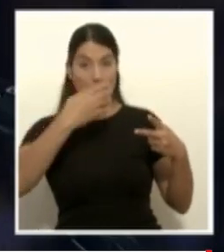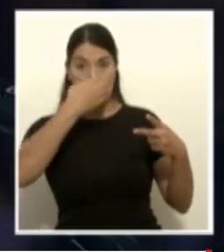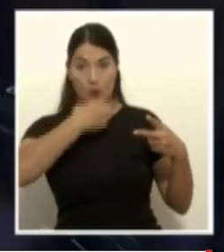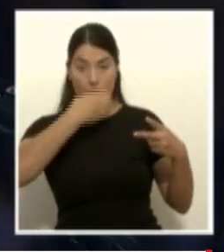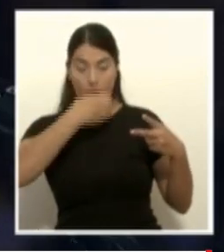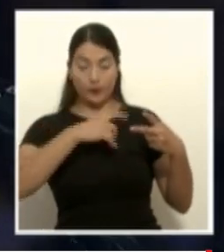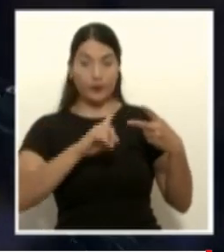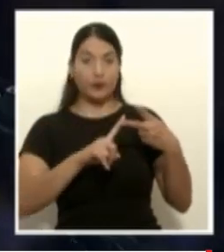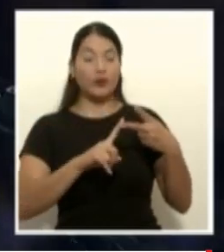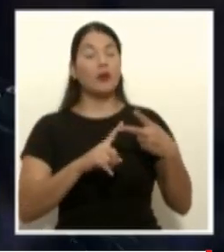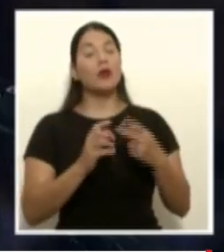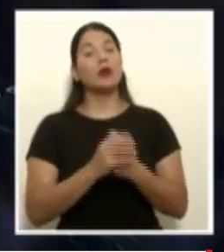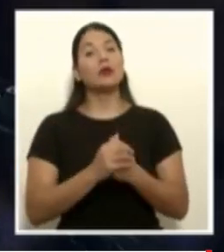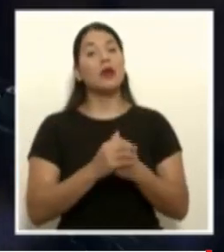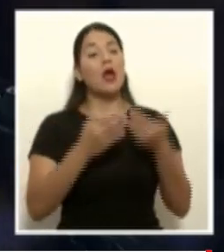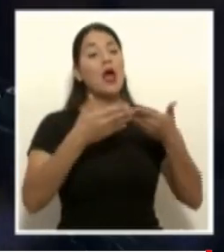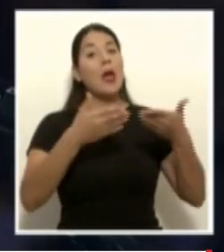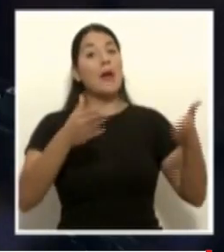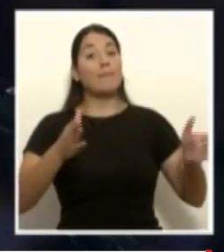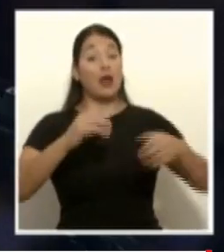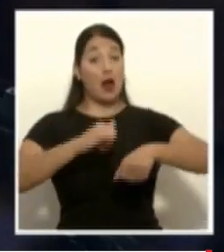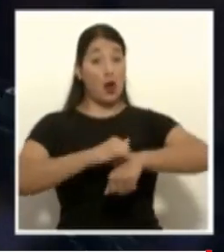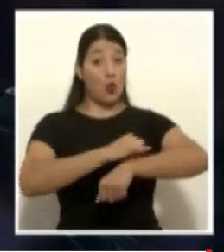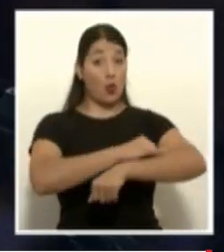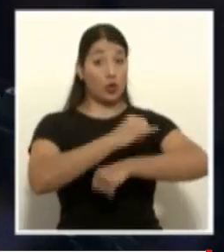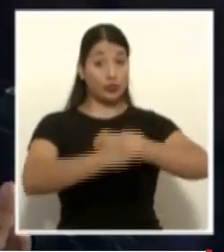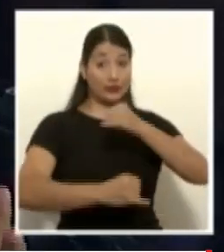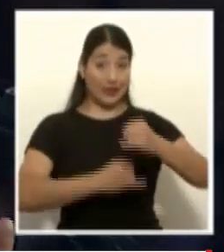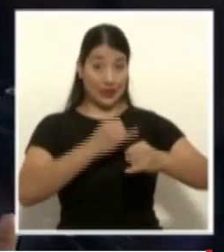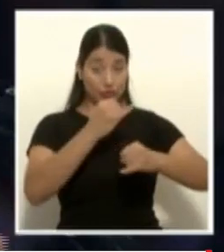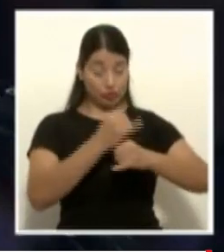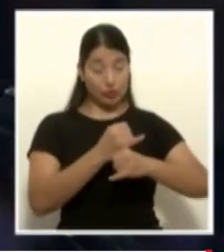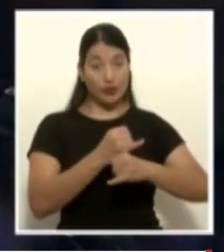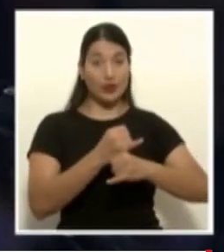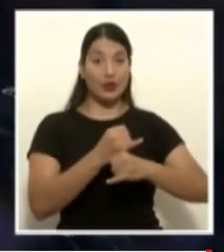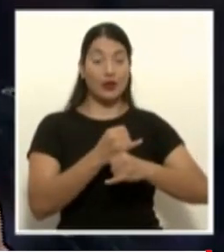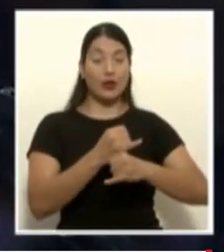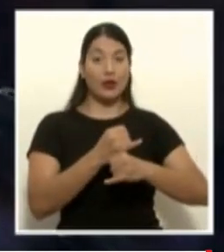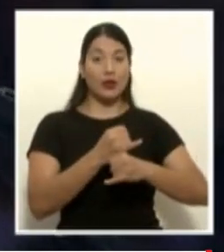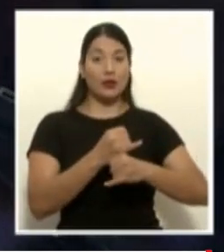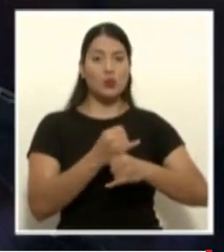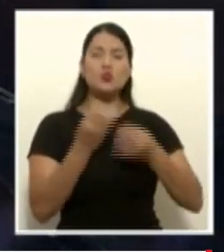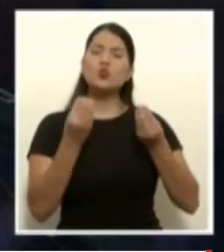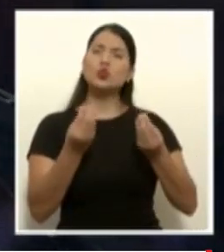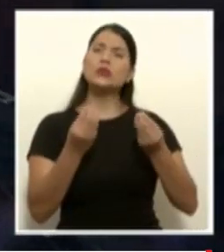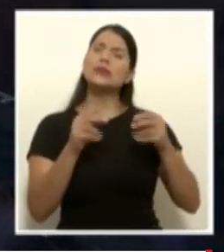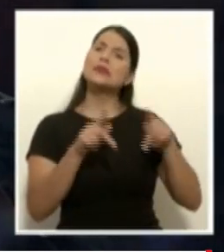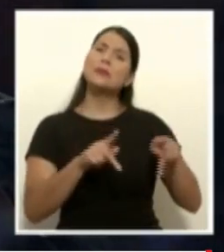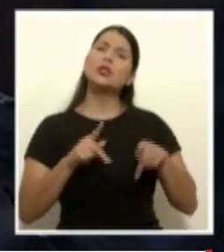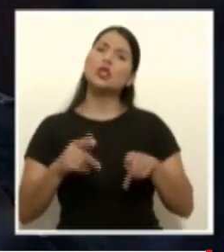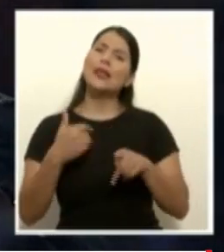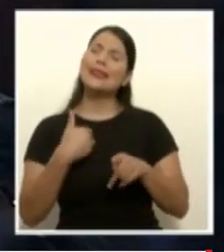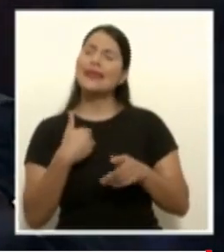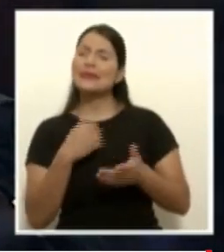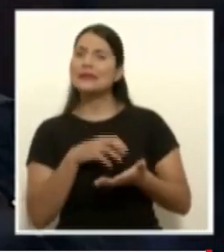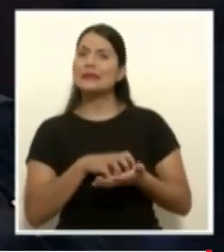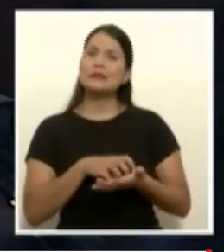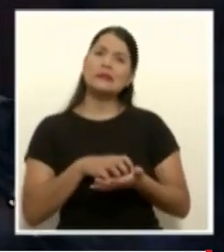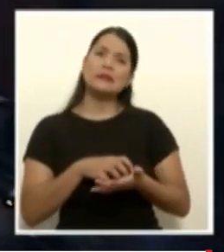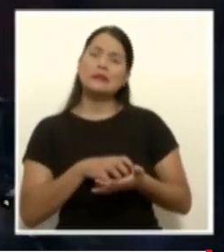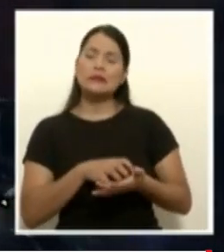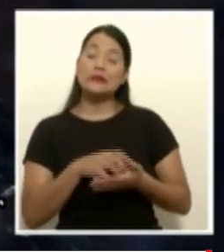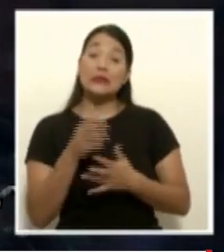de la apertura de los aeropuertos internacionales, se preguntan lectores en cuanto a